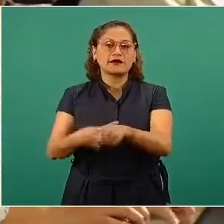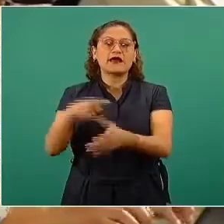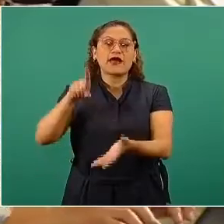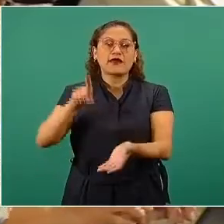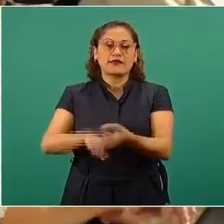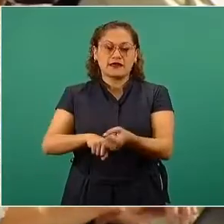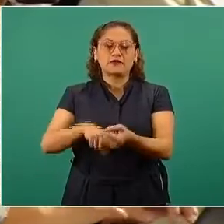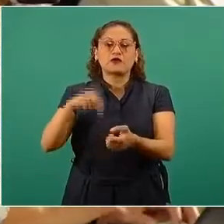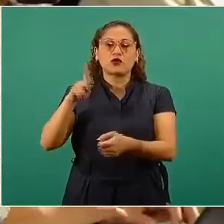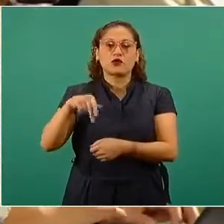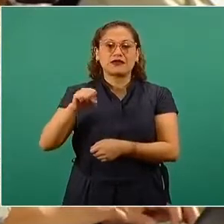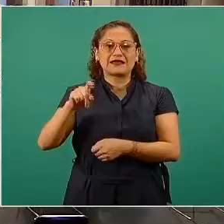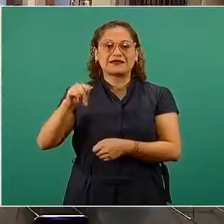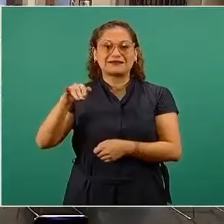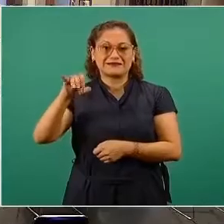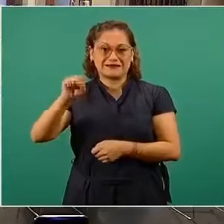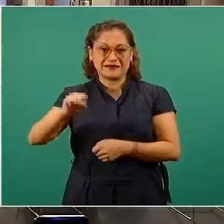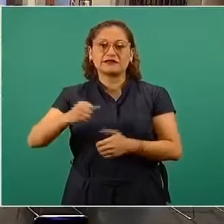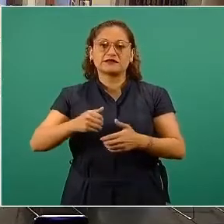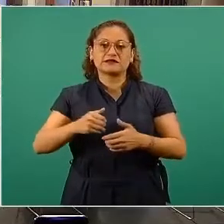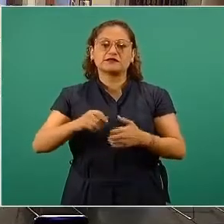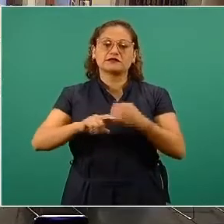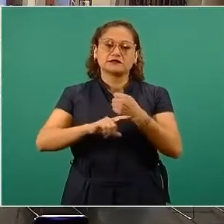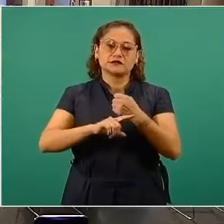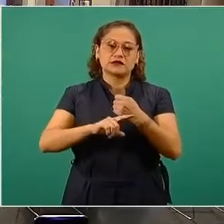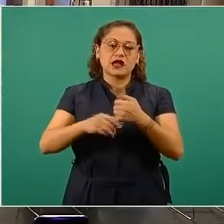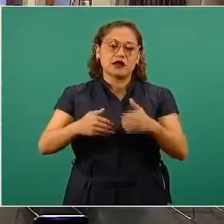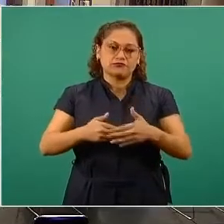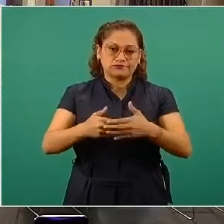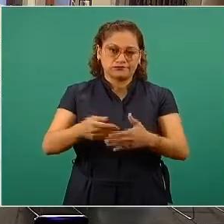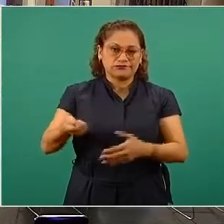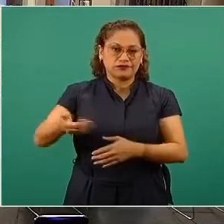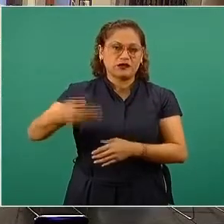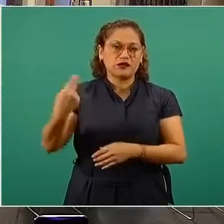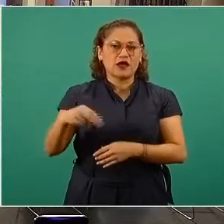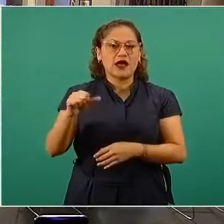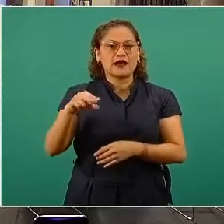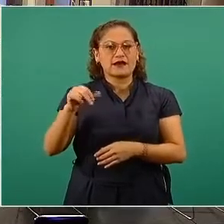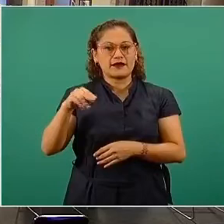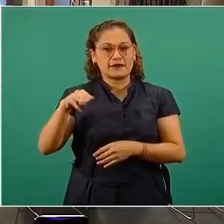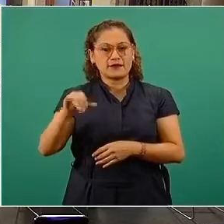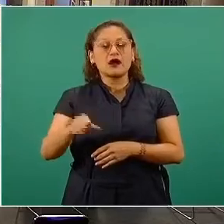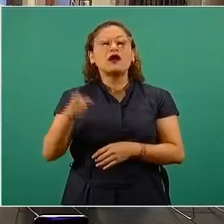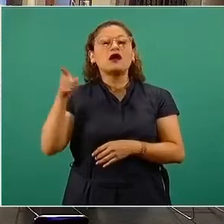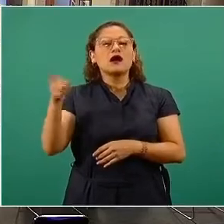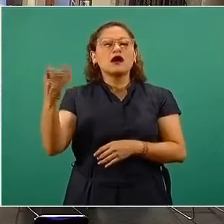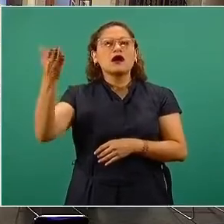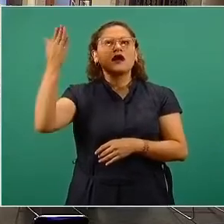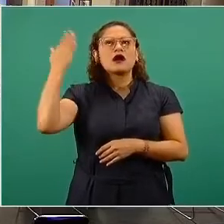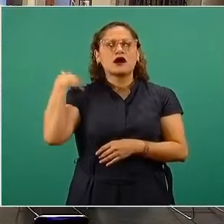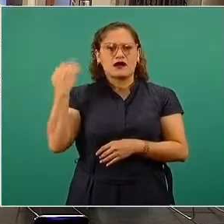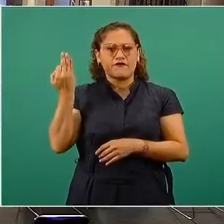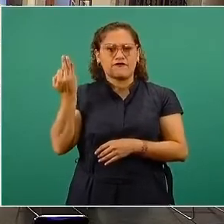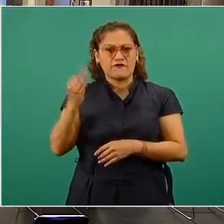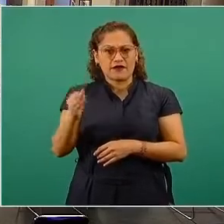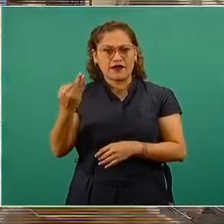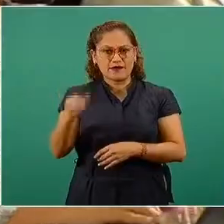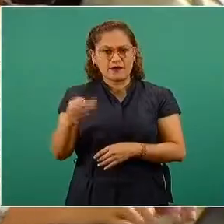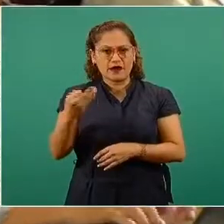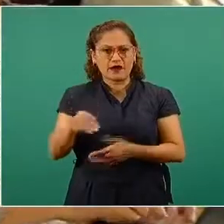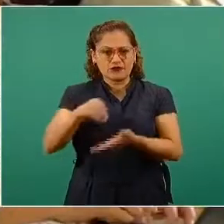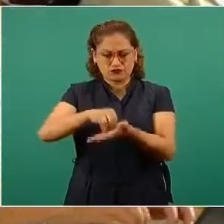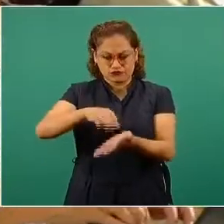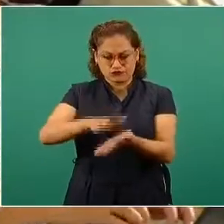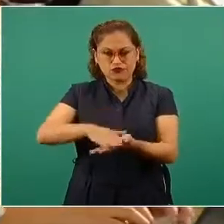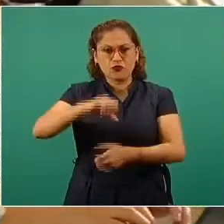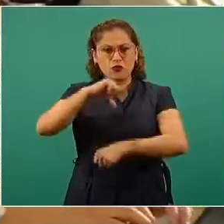miomatosis uterina con sangrado anormal y anemia. Ella tiene desde el mes de febrero se debe haber operado, pero por la cuestión de